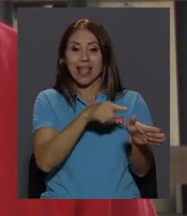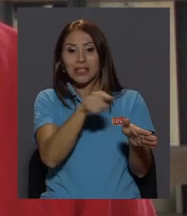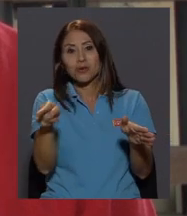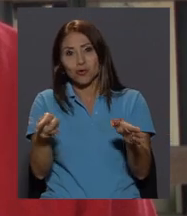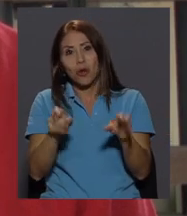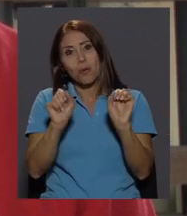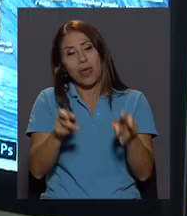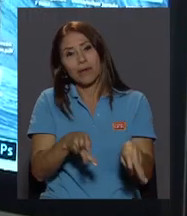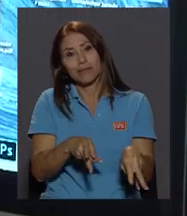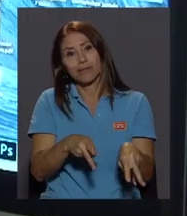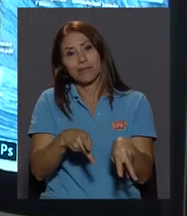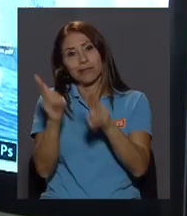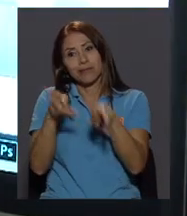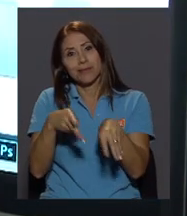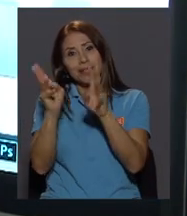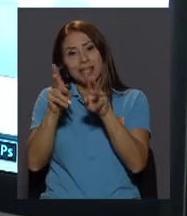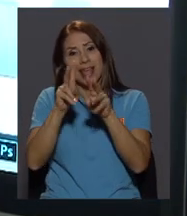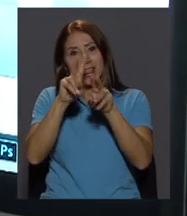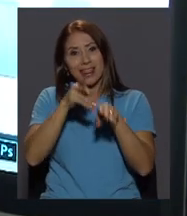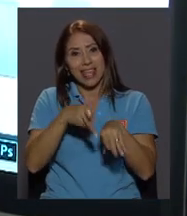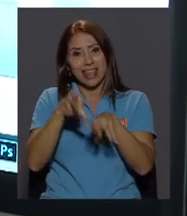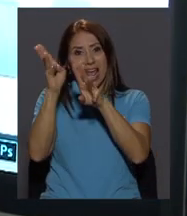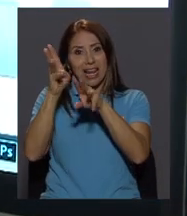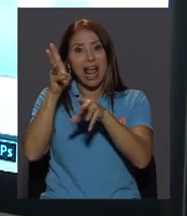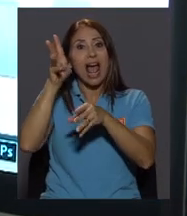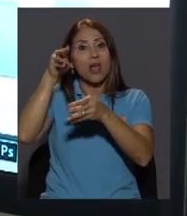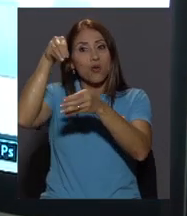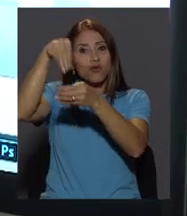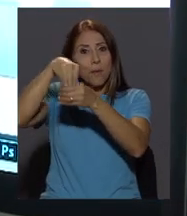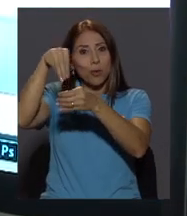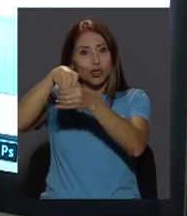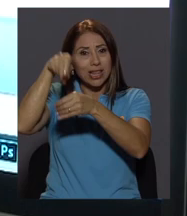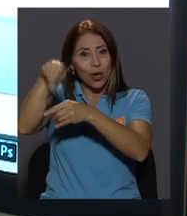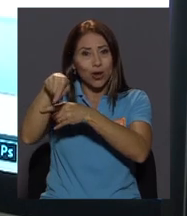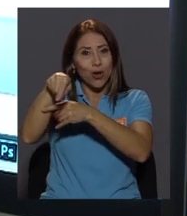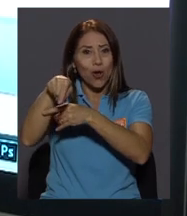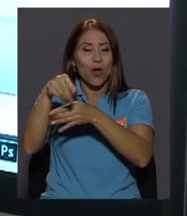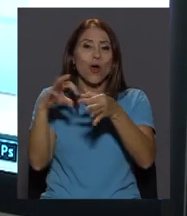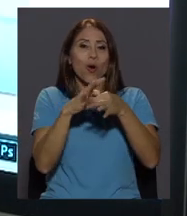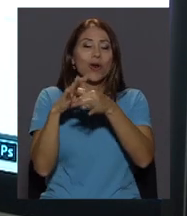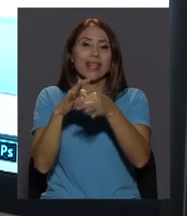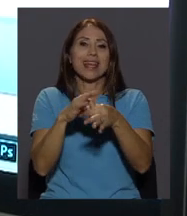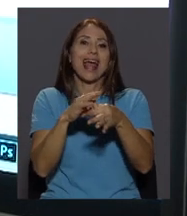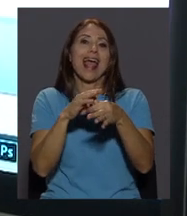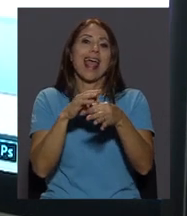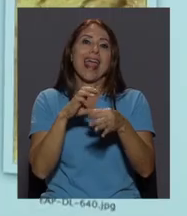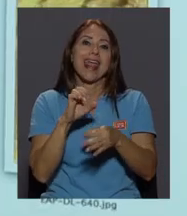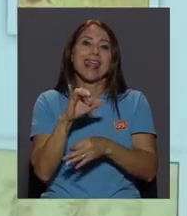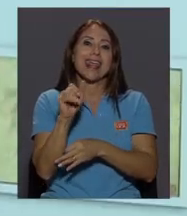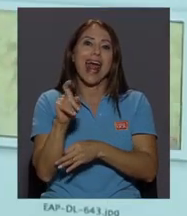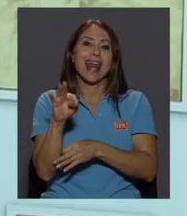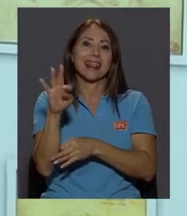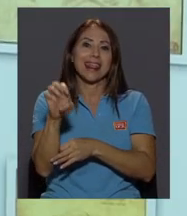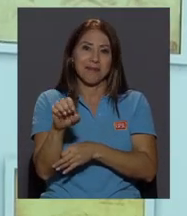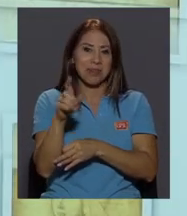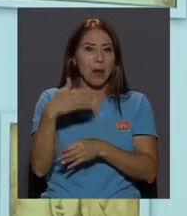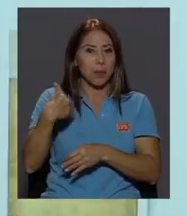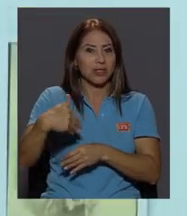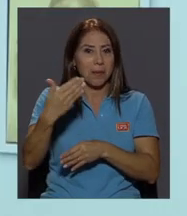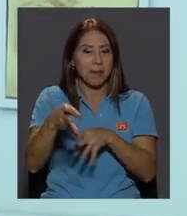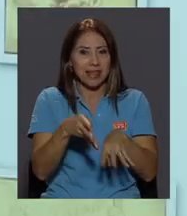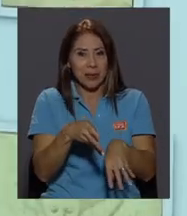a nivel digital. Hay un proyecto de repositorio que coordina el IARTE, en el cual se van a